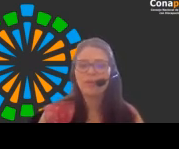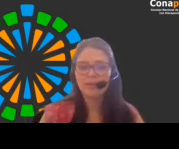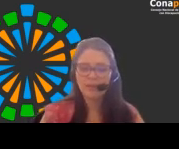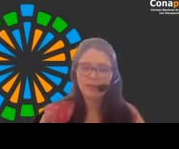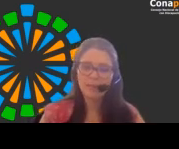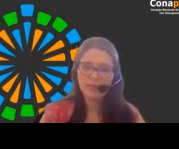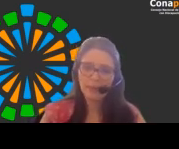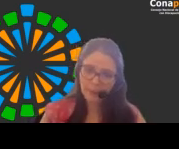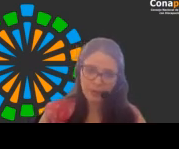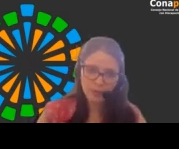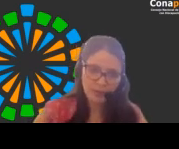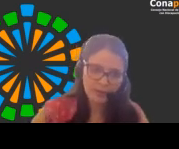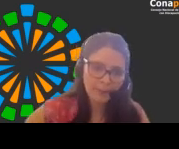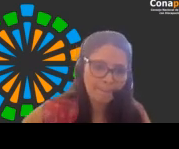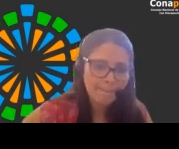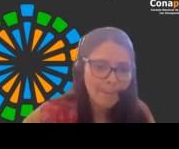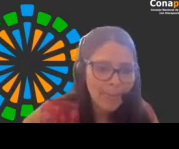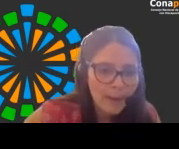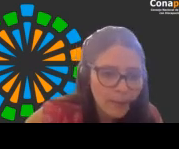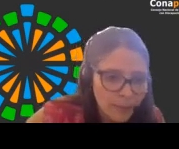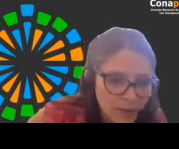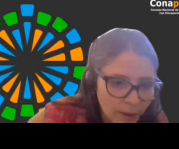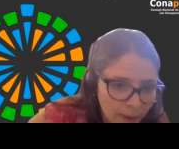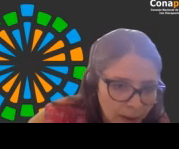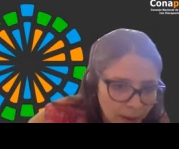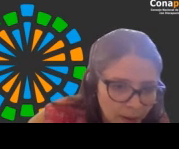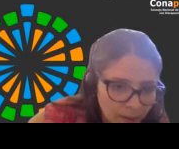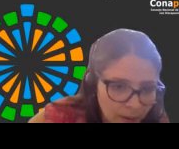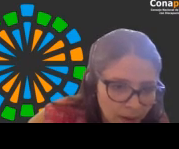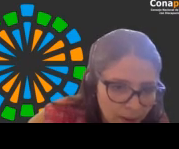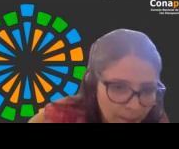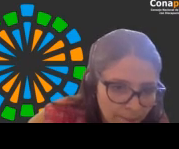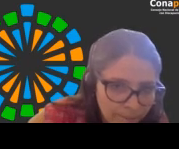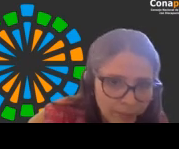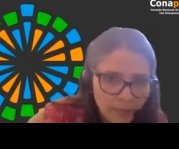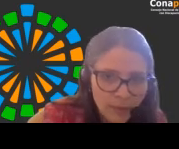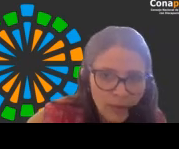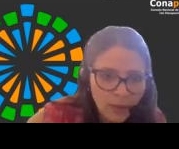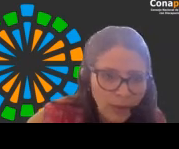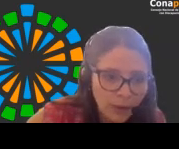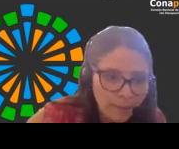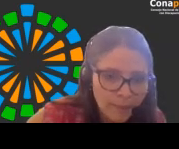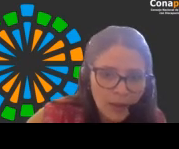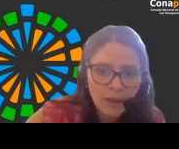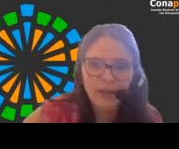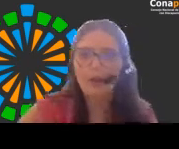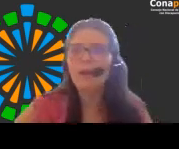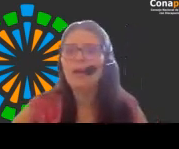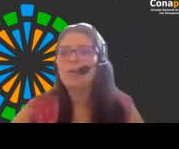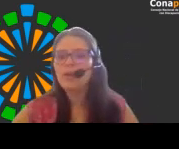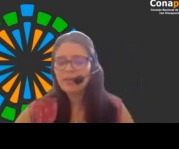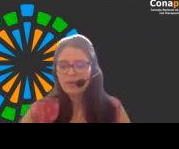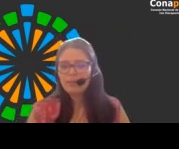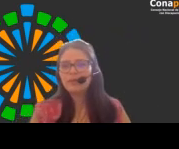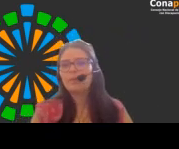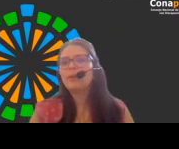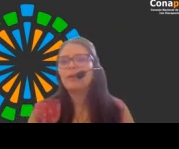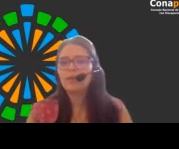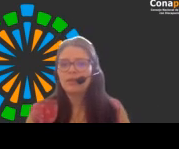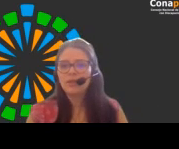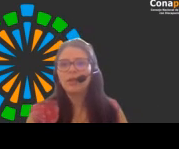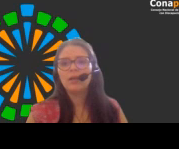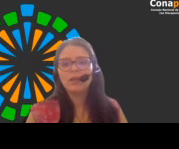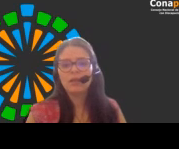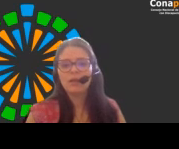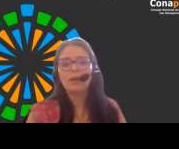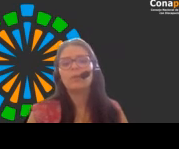nosotros actuamos hacia las demás personas vamos a ver que seguían acá voy a hacer la pausa